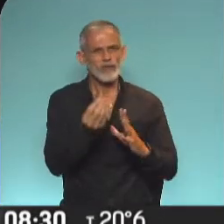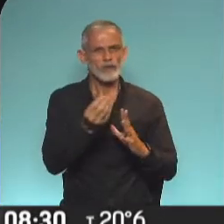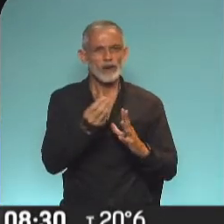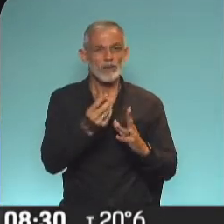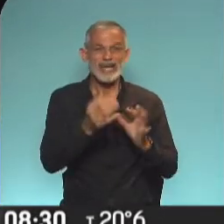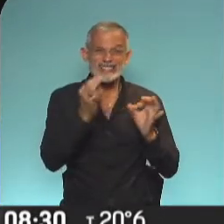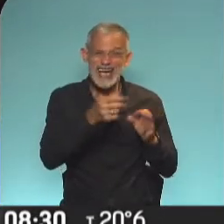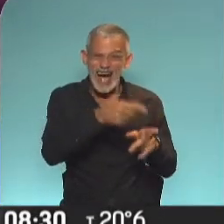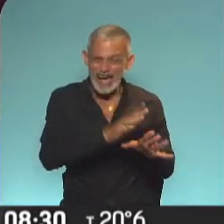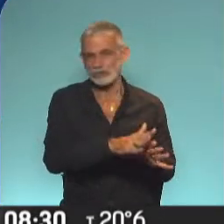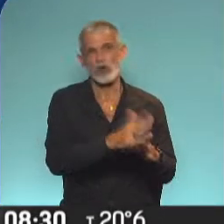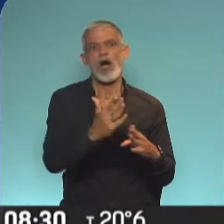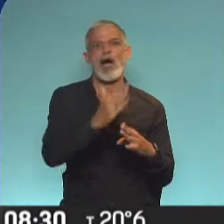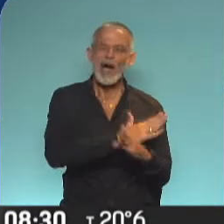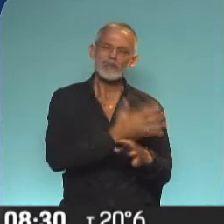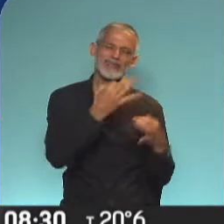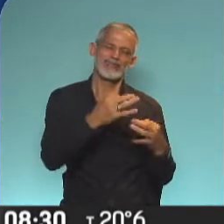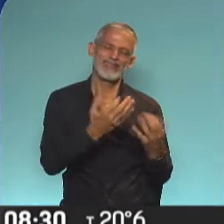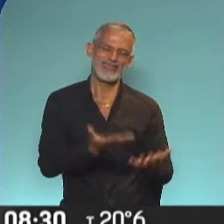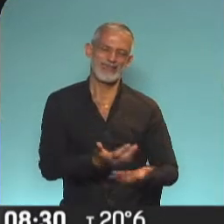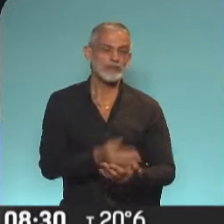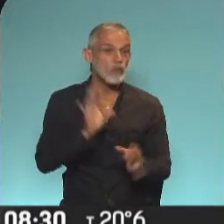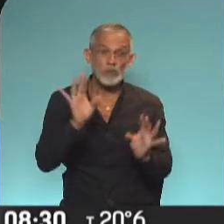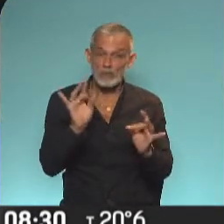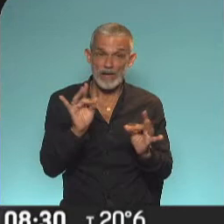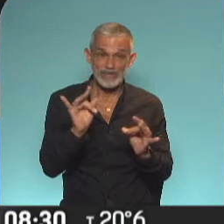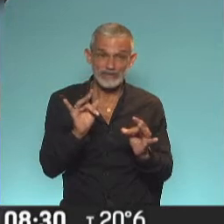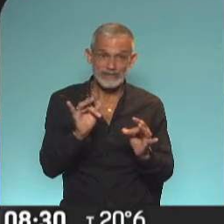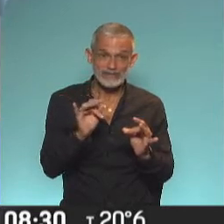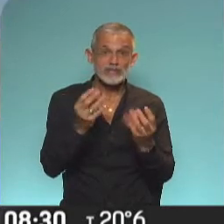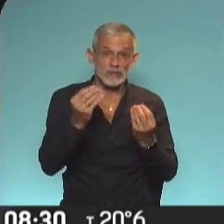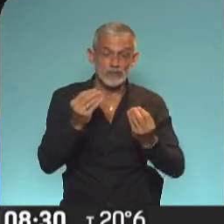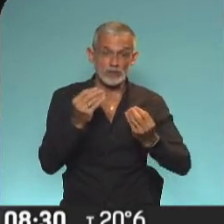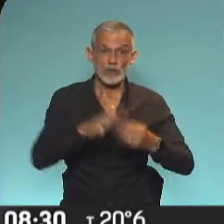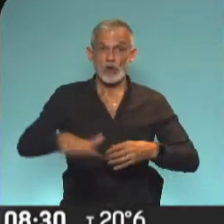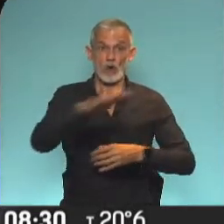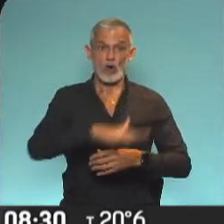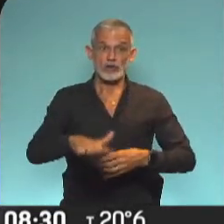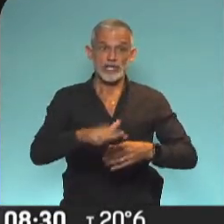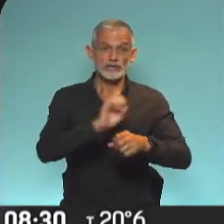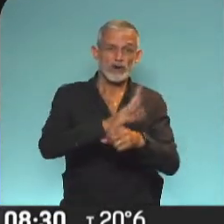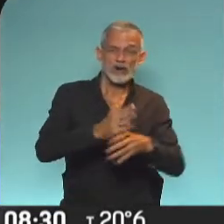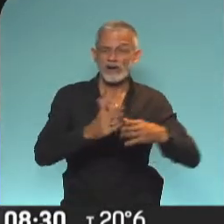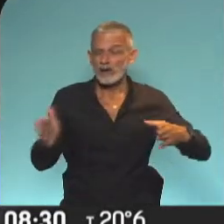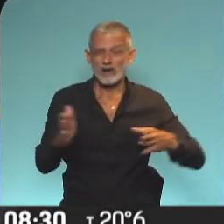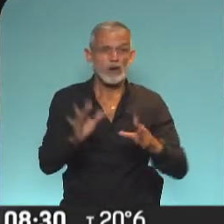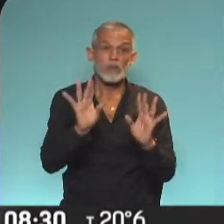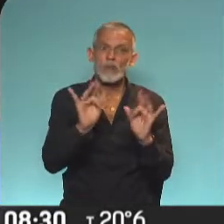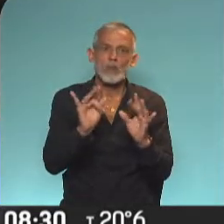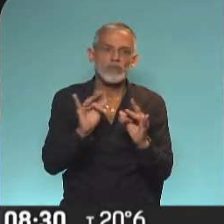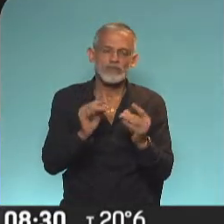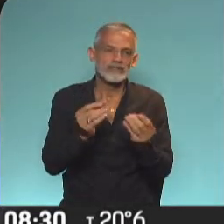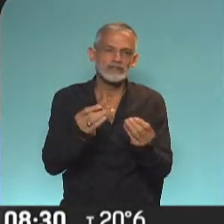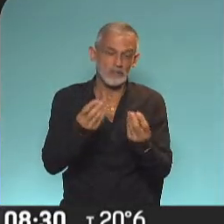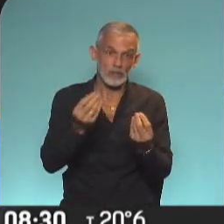a ese punto. Y eso es lo que es más difícil. Bueno, por supuesto fue un contexto muy difícil para la actuación porque tuvimos